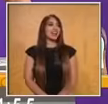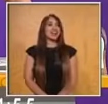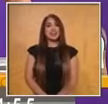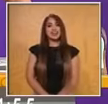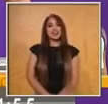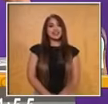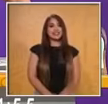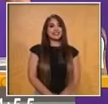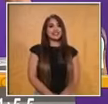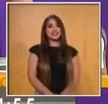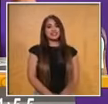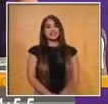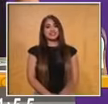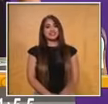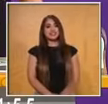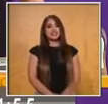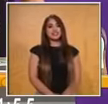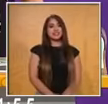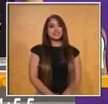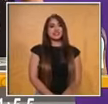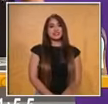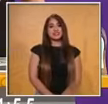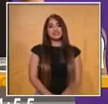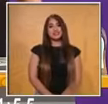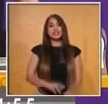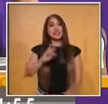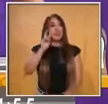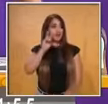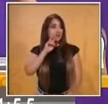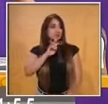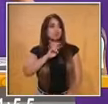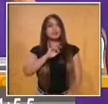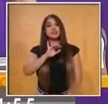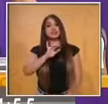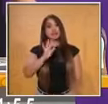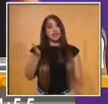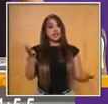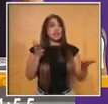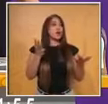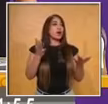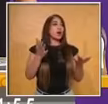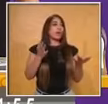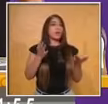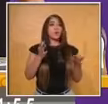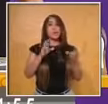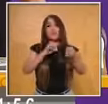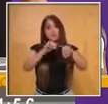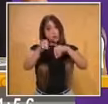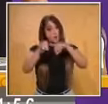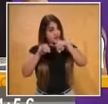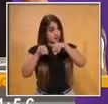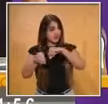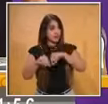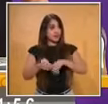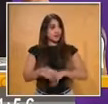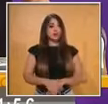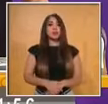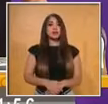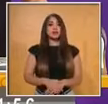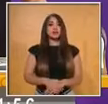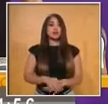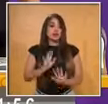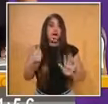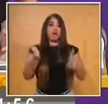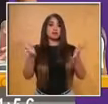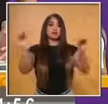Ok, si te das cuenta, entonces recapitulamos un poquito. El calor va a generar movimiento y aquí se está demostrando con un